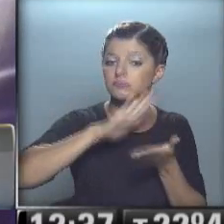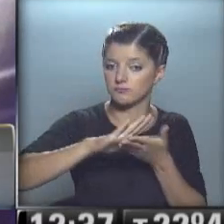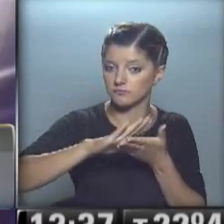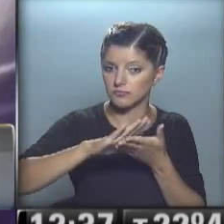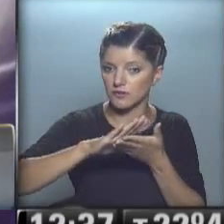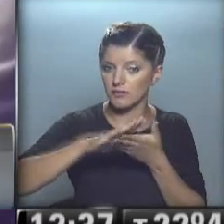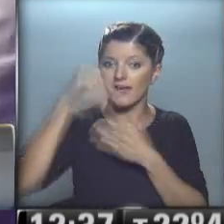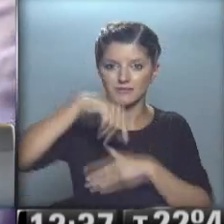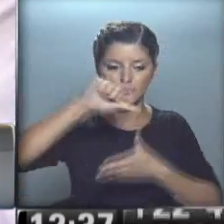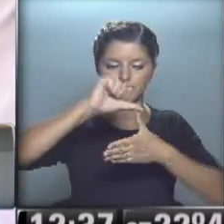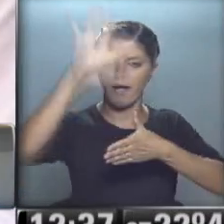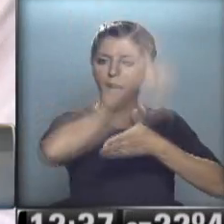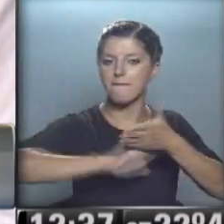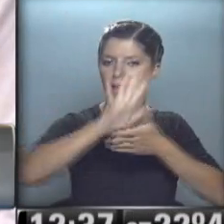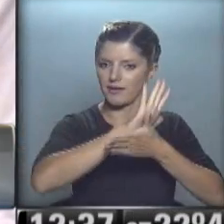era